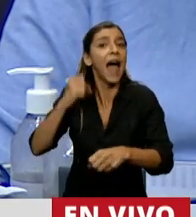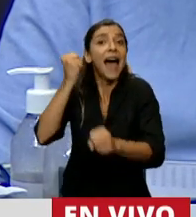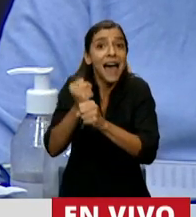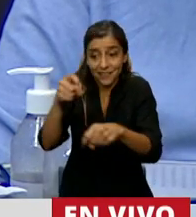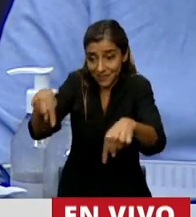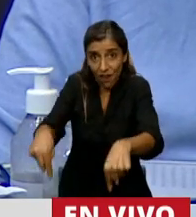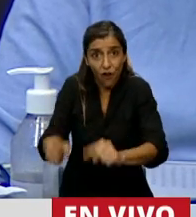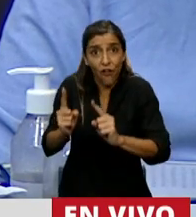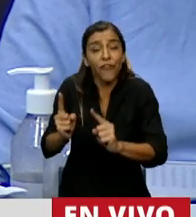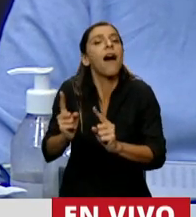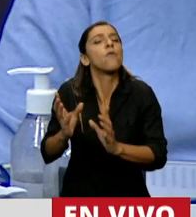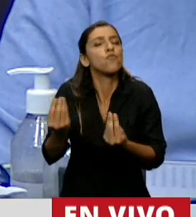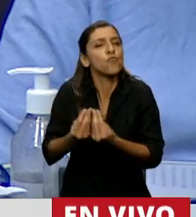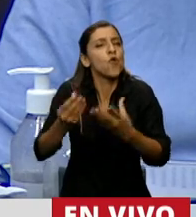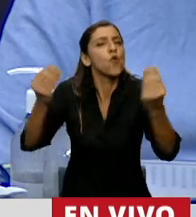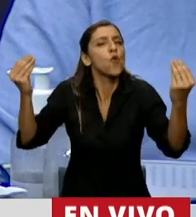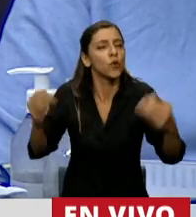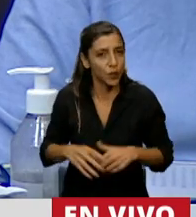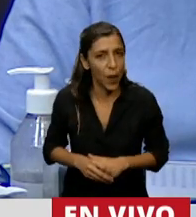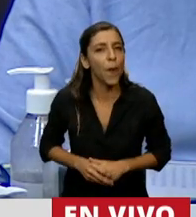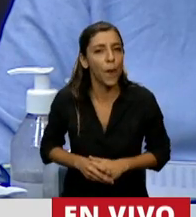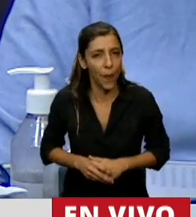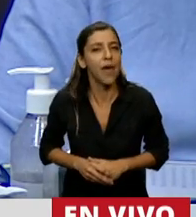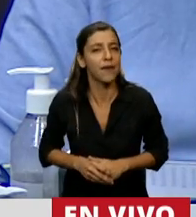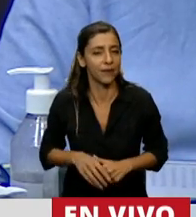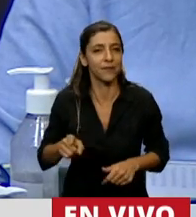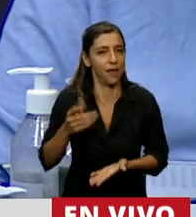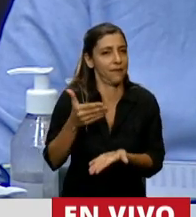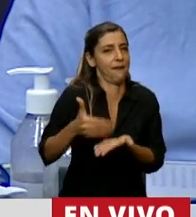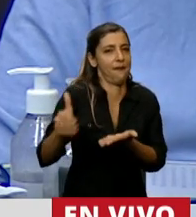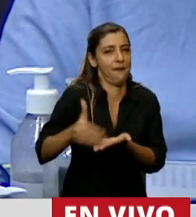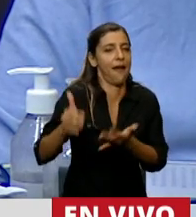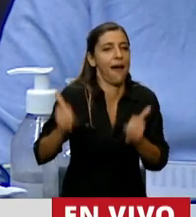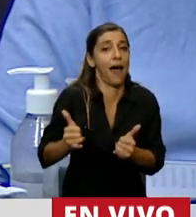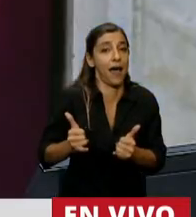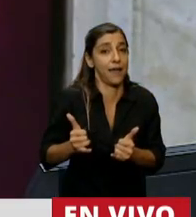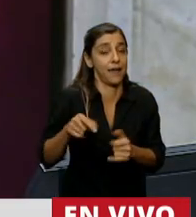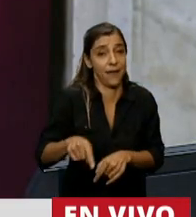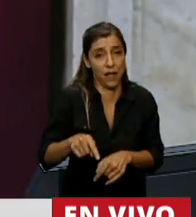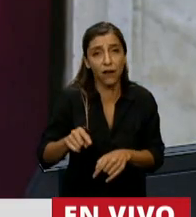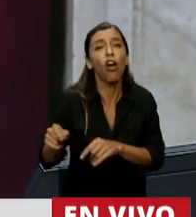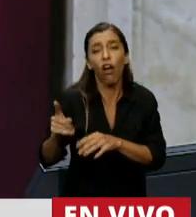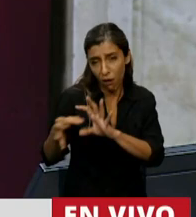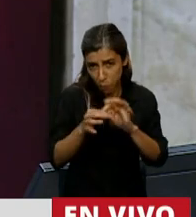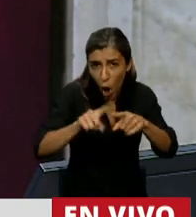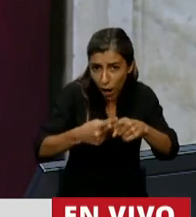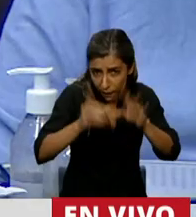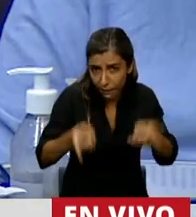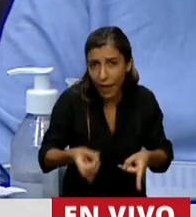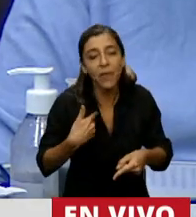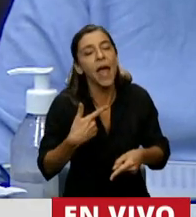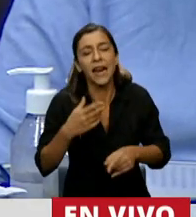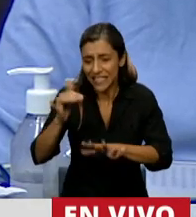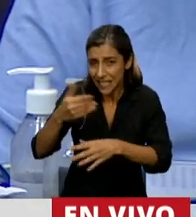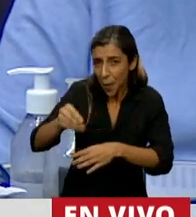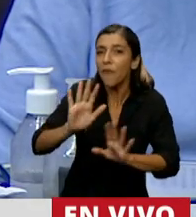hoy objeto de enorme discriminación en materia diputada política. Siley. Termino con esto porque han